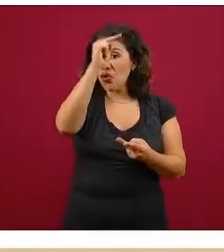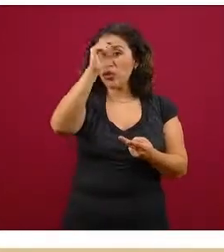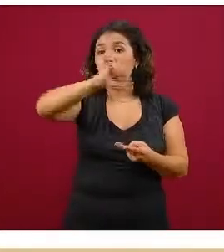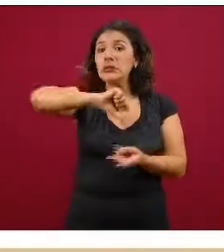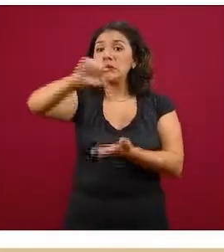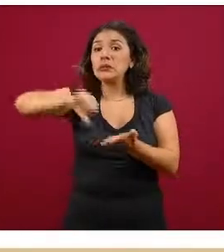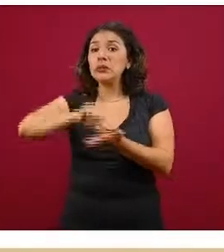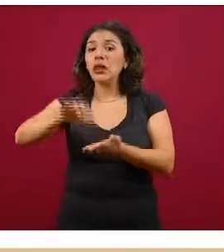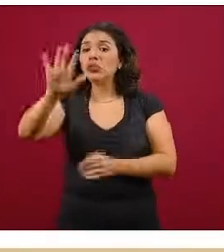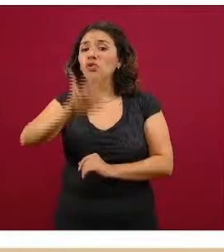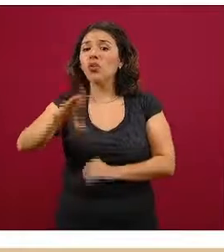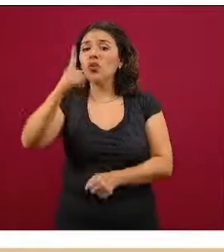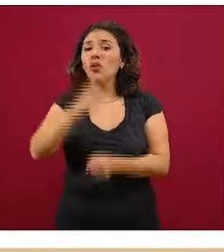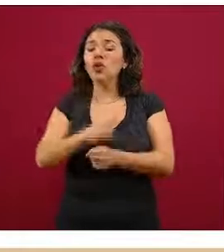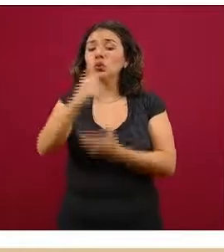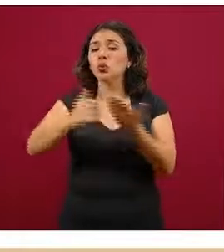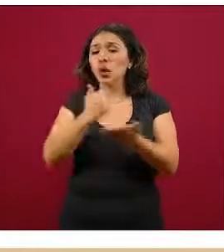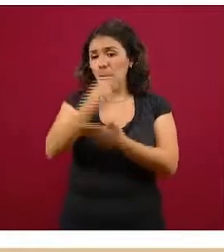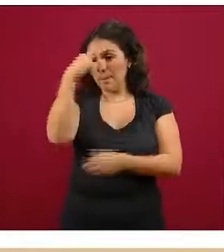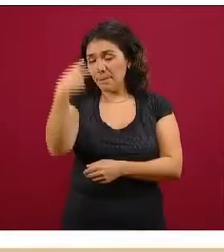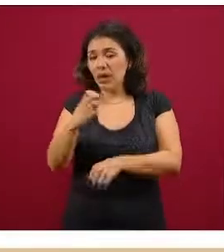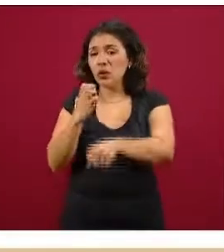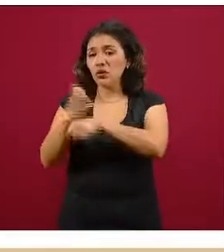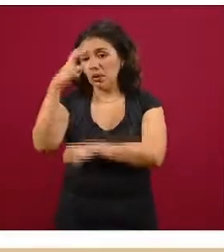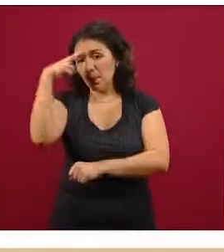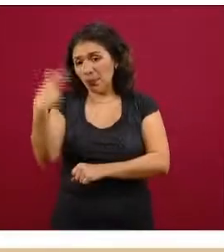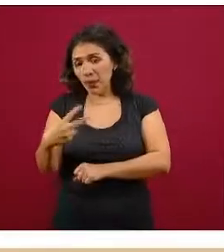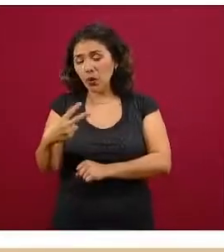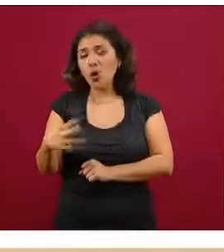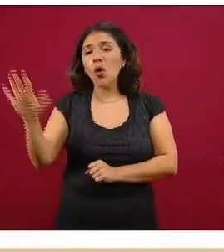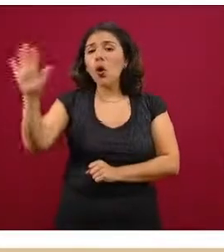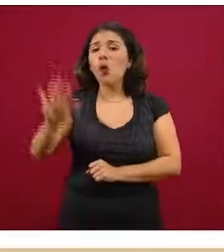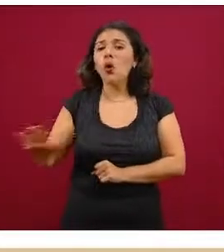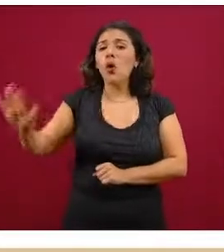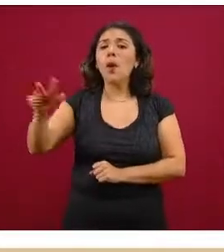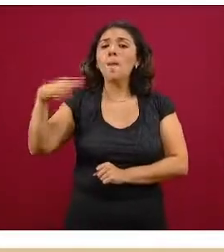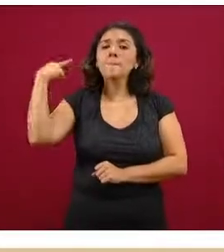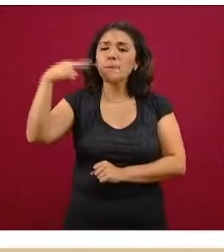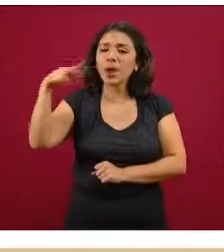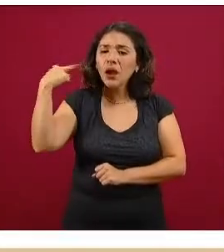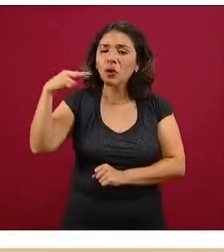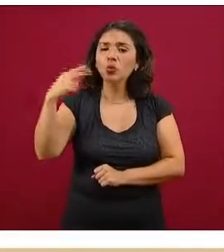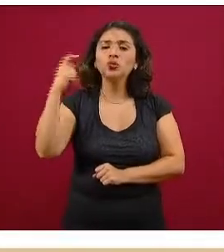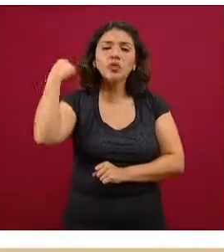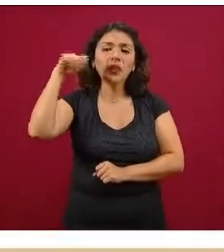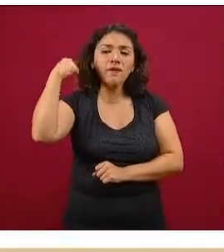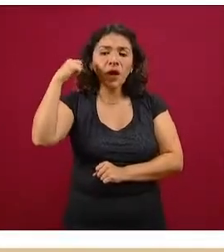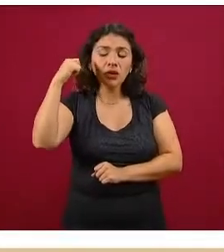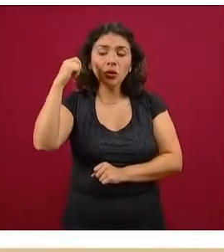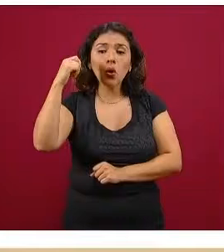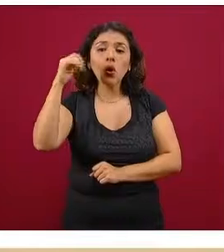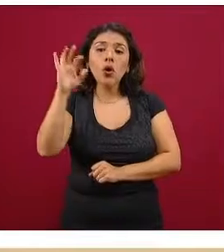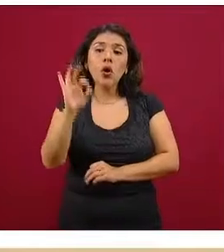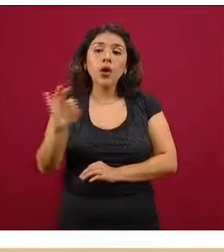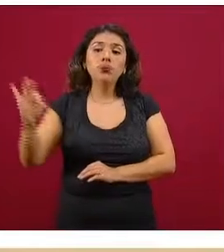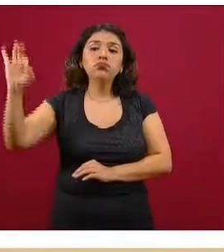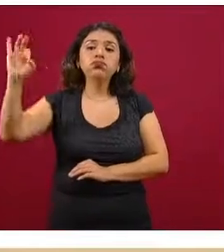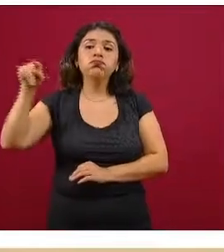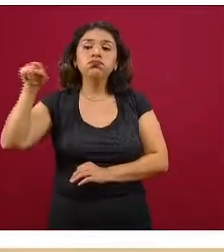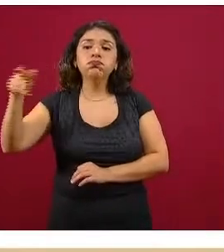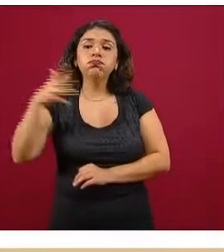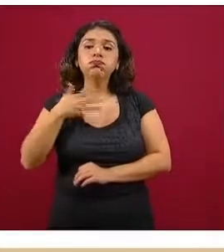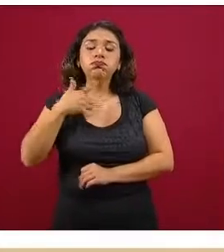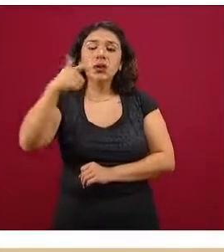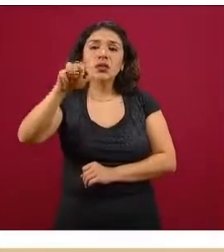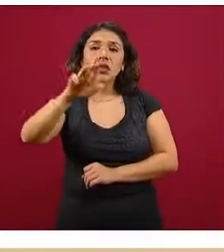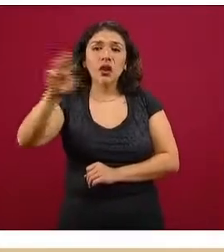centro destacan Ciudad de México, el Estado de México, en el Golfo destacan Veracruz y Tabasco, y en la península estaría